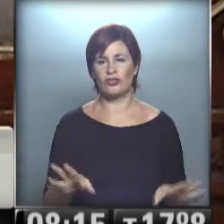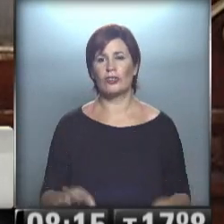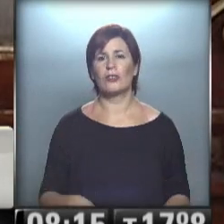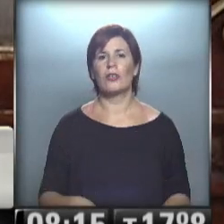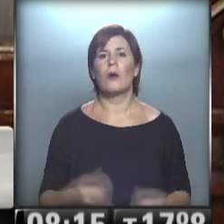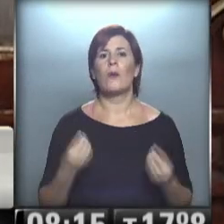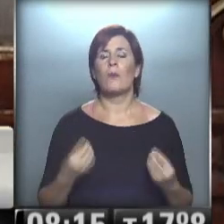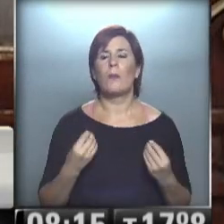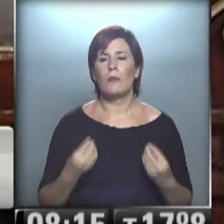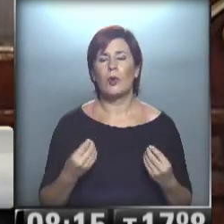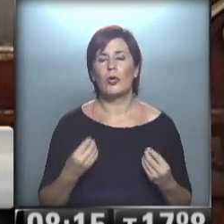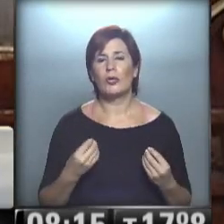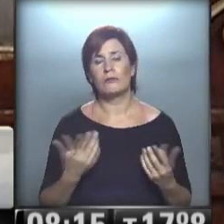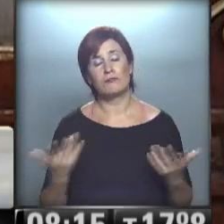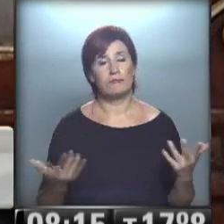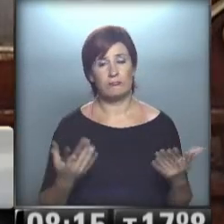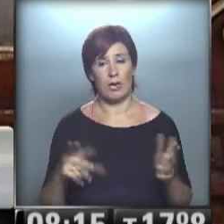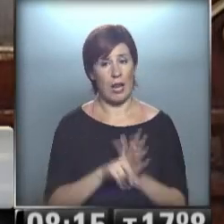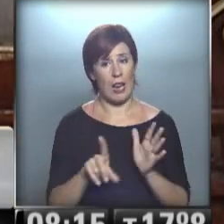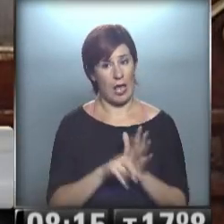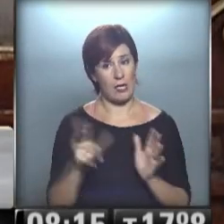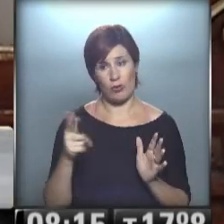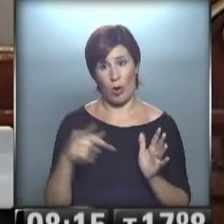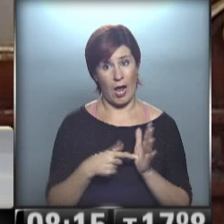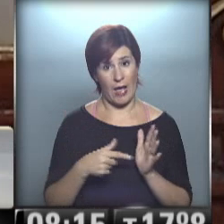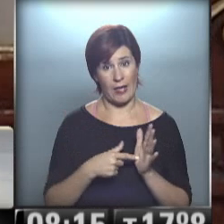de... todavía no hay ninguna ley que permita